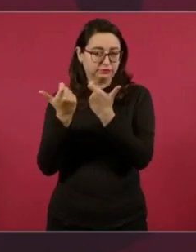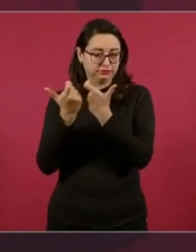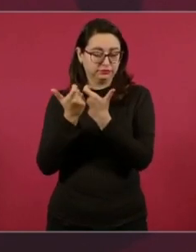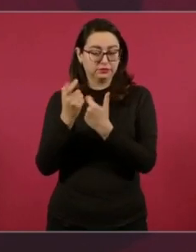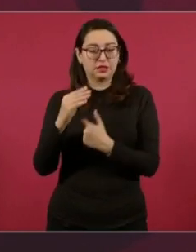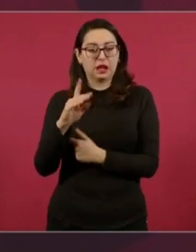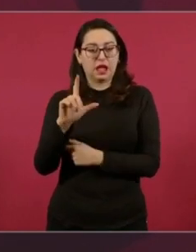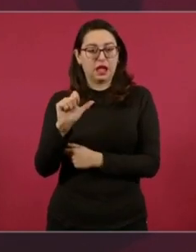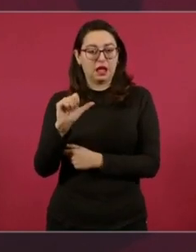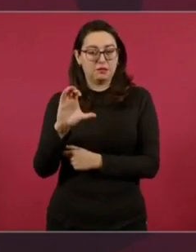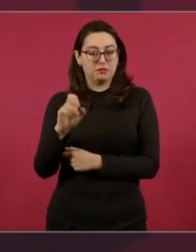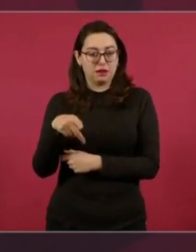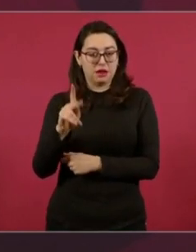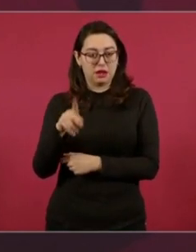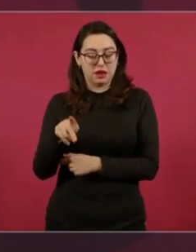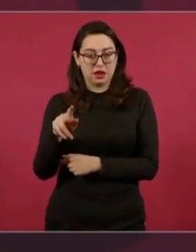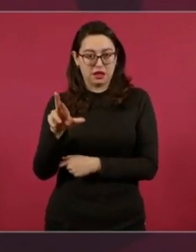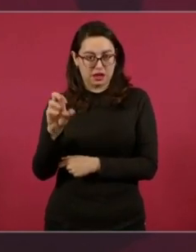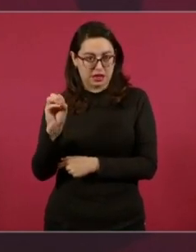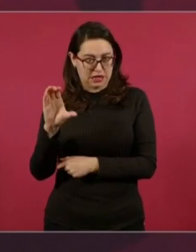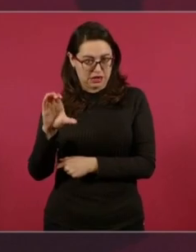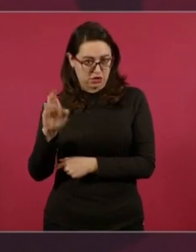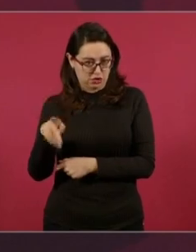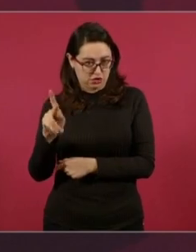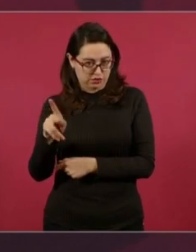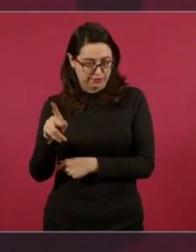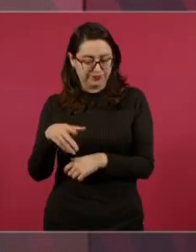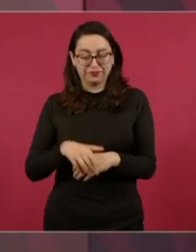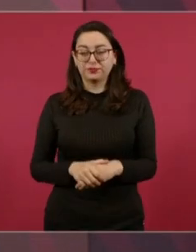unos meses antes de la pandemia,